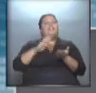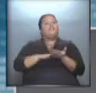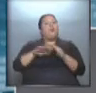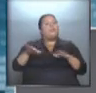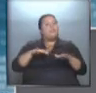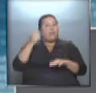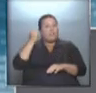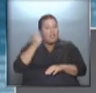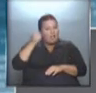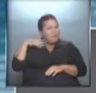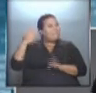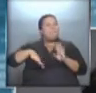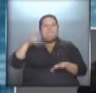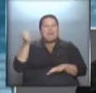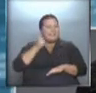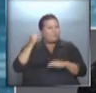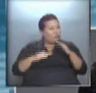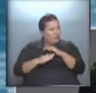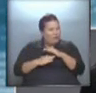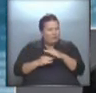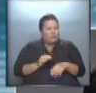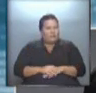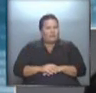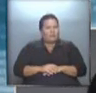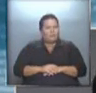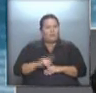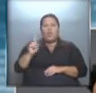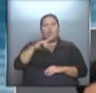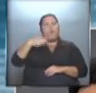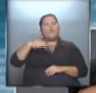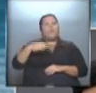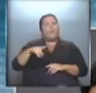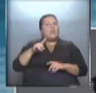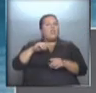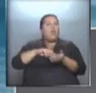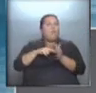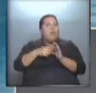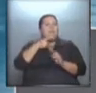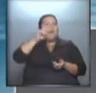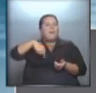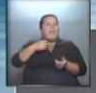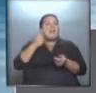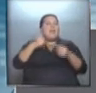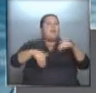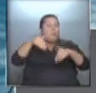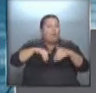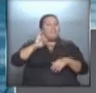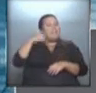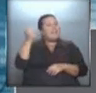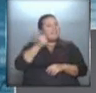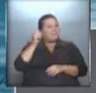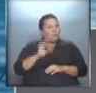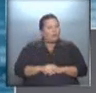económicas, aspecto central, por supuesto, no es la única variable que interviene en el comportamiento electoral, pero sí es una